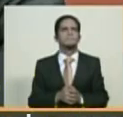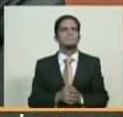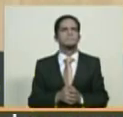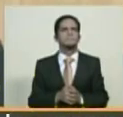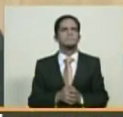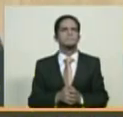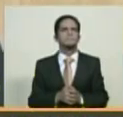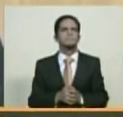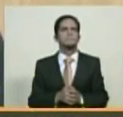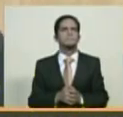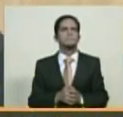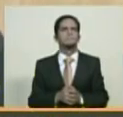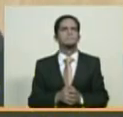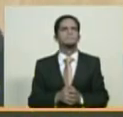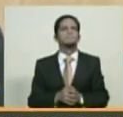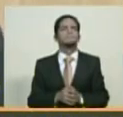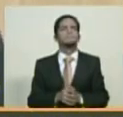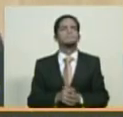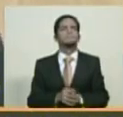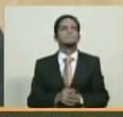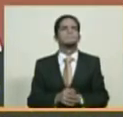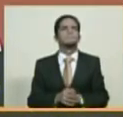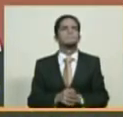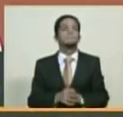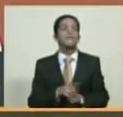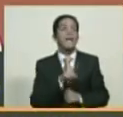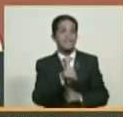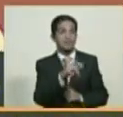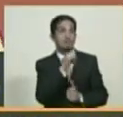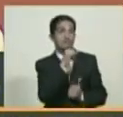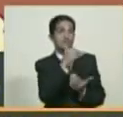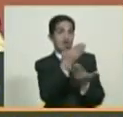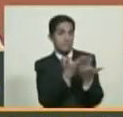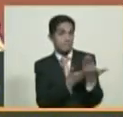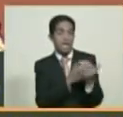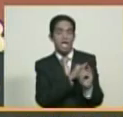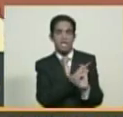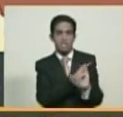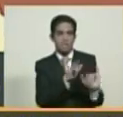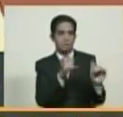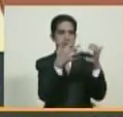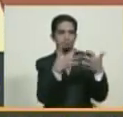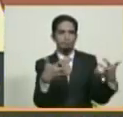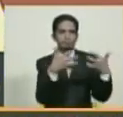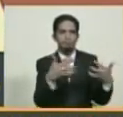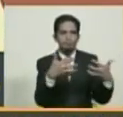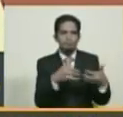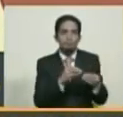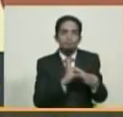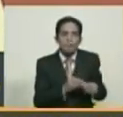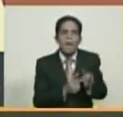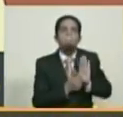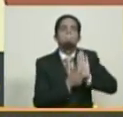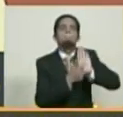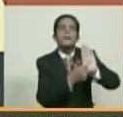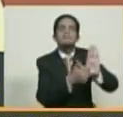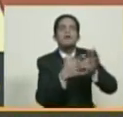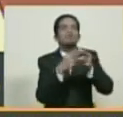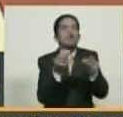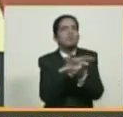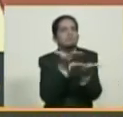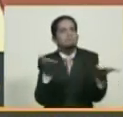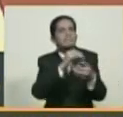Voy a decir algo y ya te paso la palabra. Ese informe ya lo estamos consolidando y lo presentaremos ante los espacios internacionales que